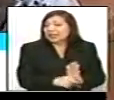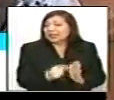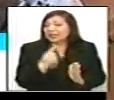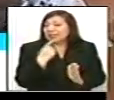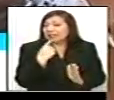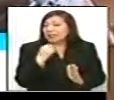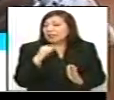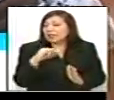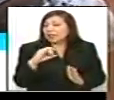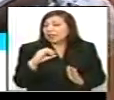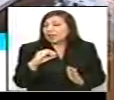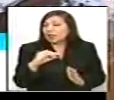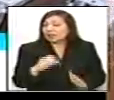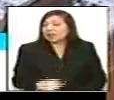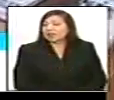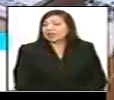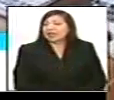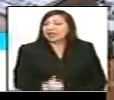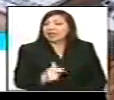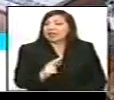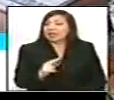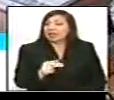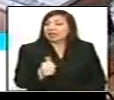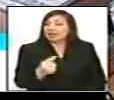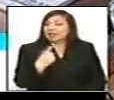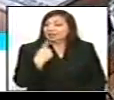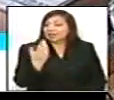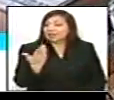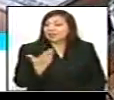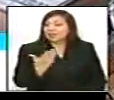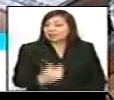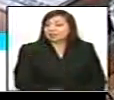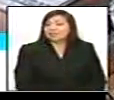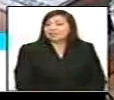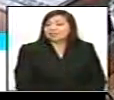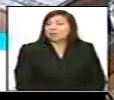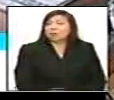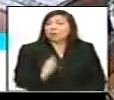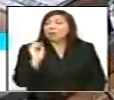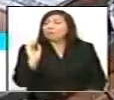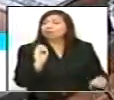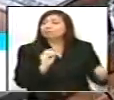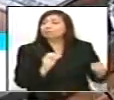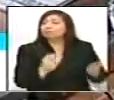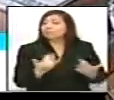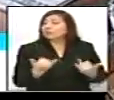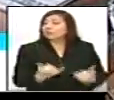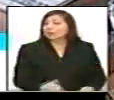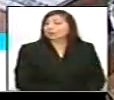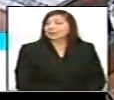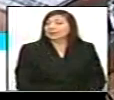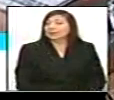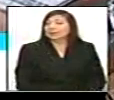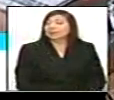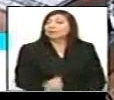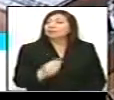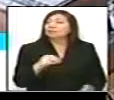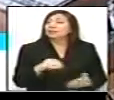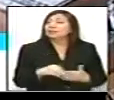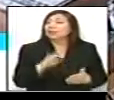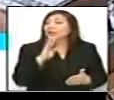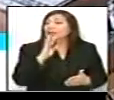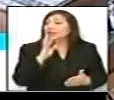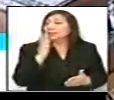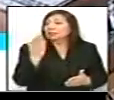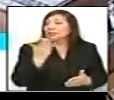referencia a Jorge Arana, el texto único de la ley de minería está desfasada actualmente. Por ejemplo, si nos ponemos a hablar del